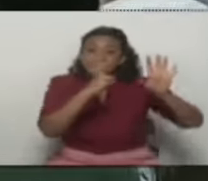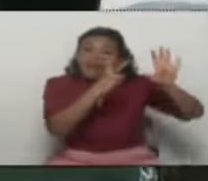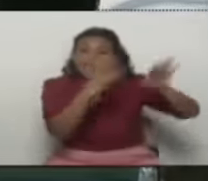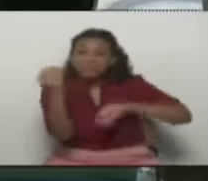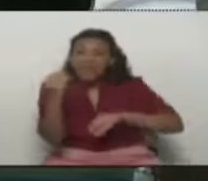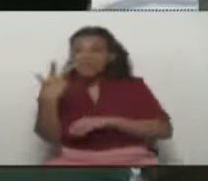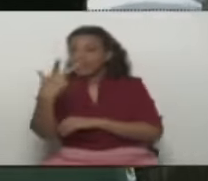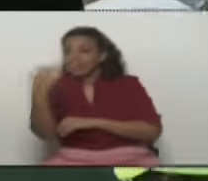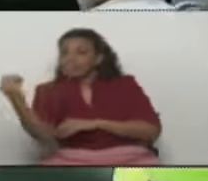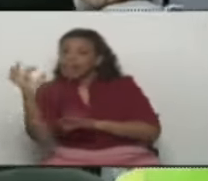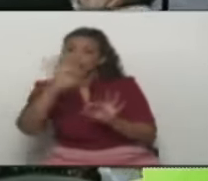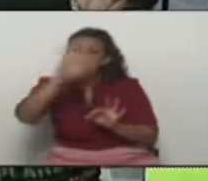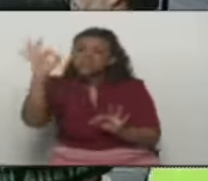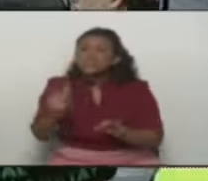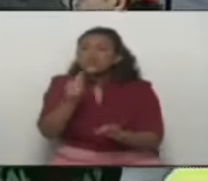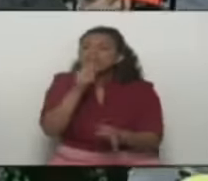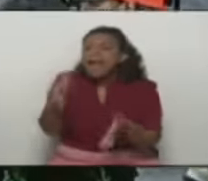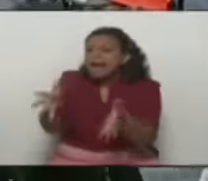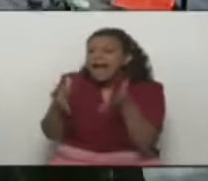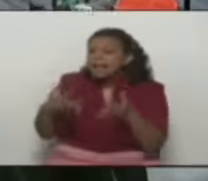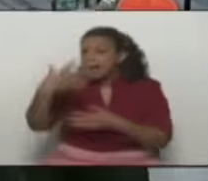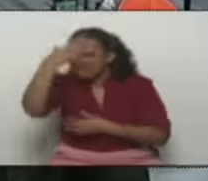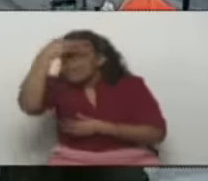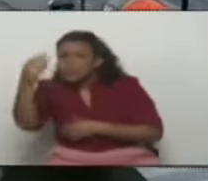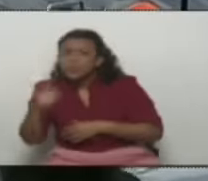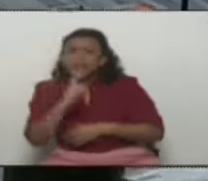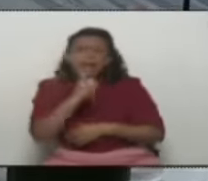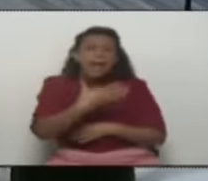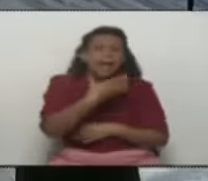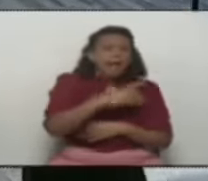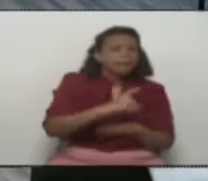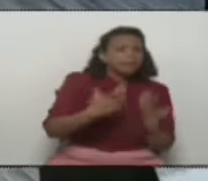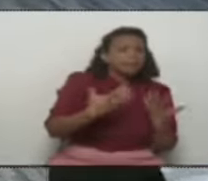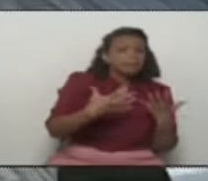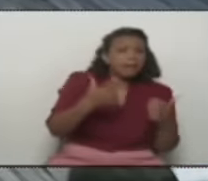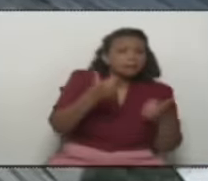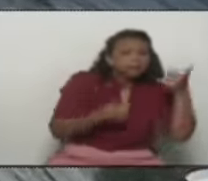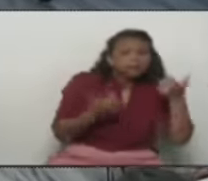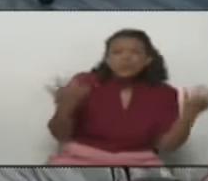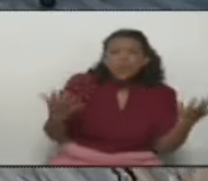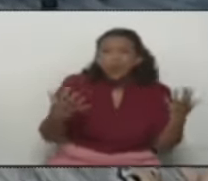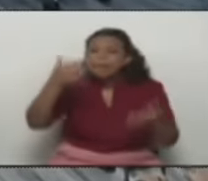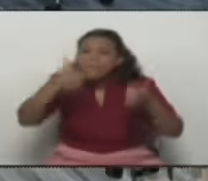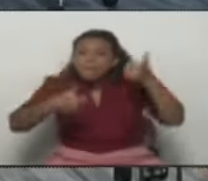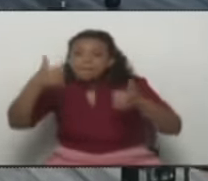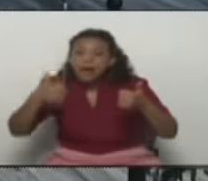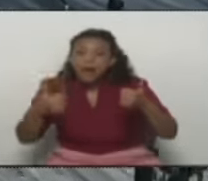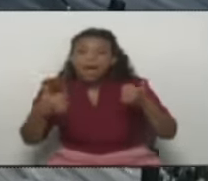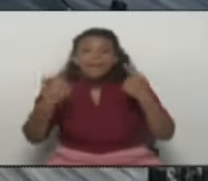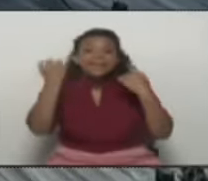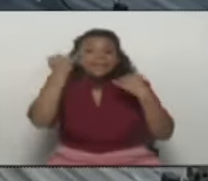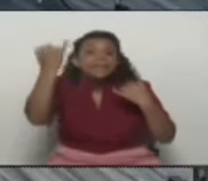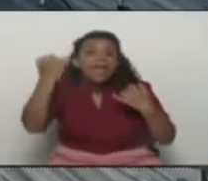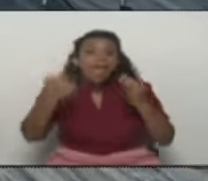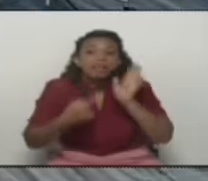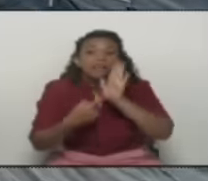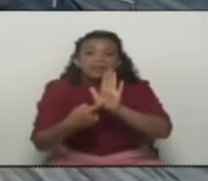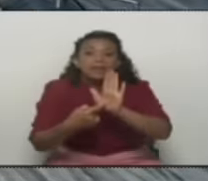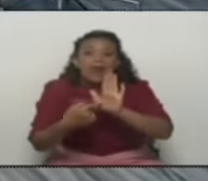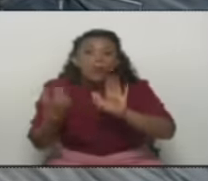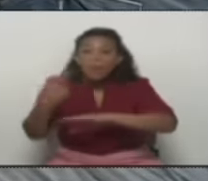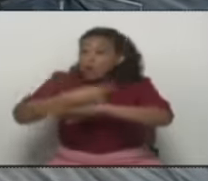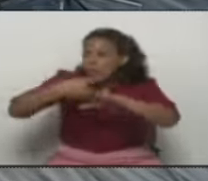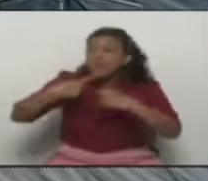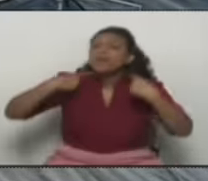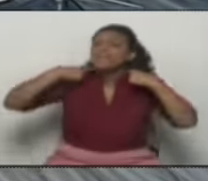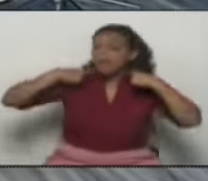la encuestocracia, que le dijo, es una palabra del general Padrino que me gustó mucho, la encuestocracia generaron una percepción, y luego decía, como el gobierno va a